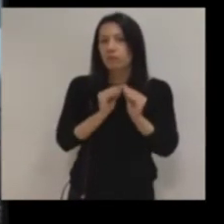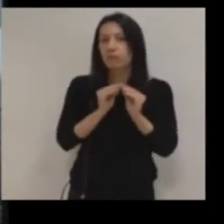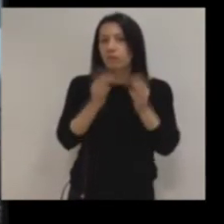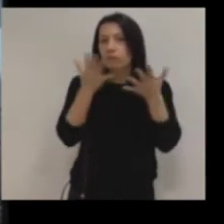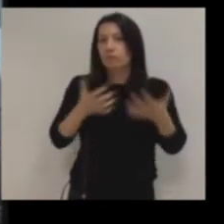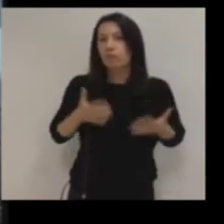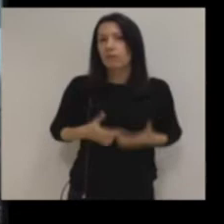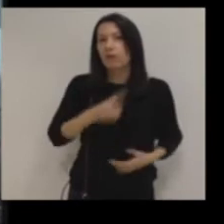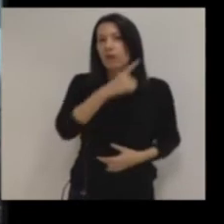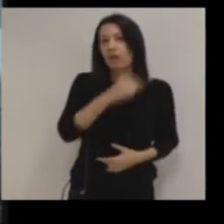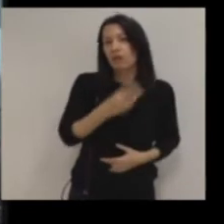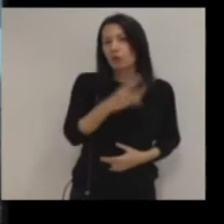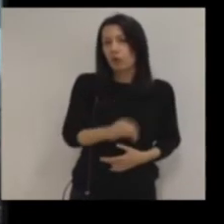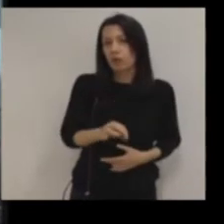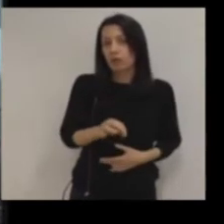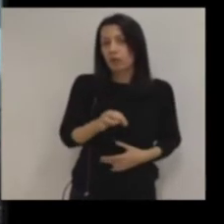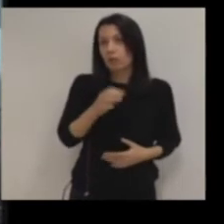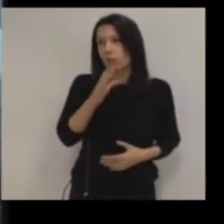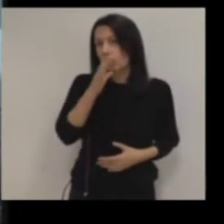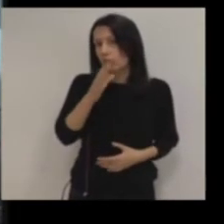130, porque lo puede hacer